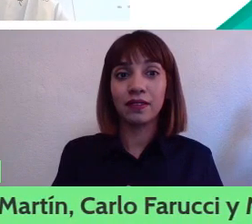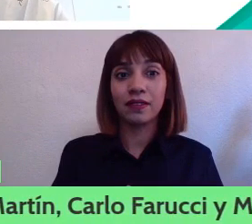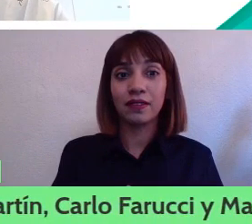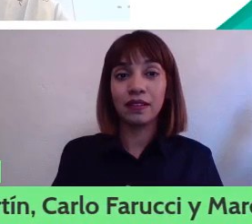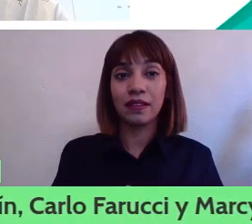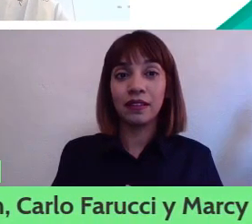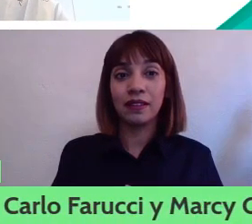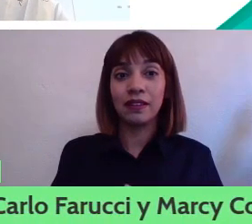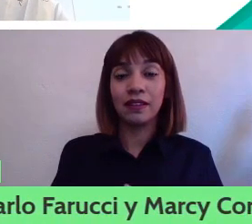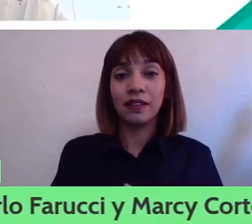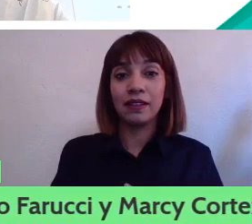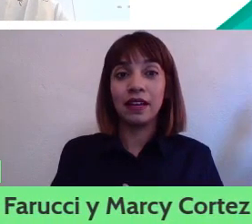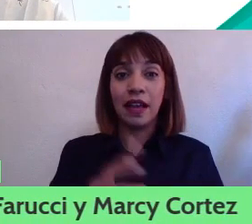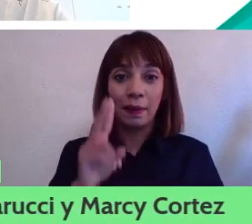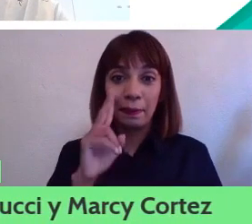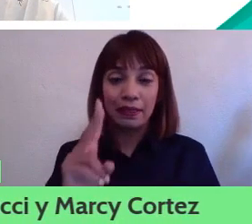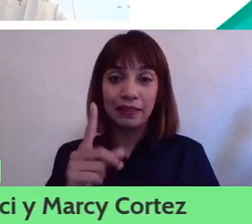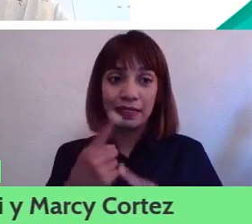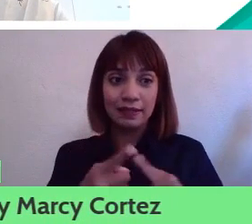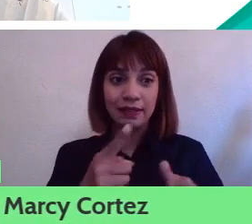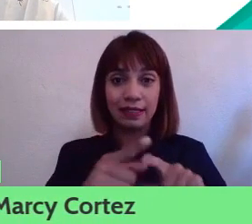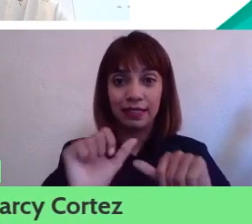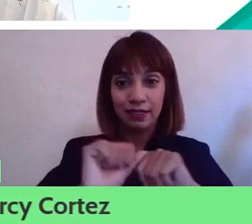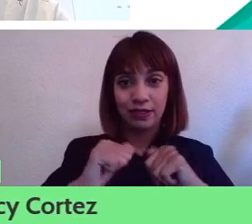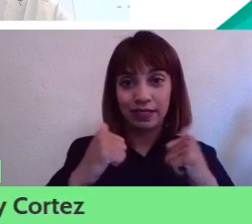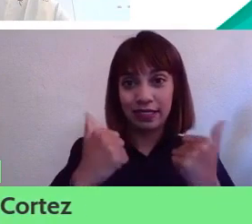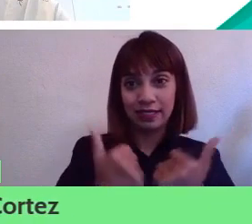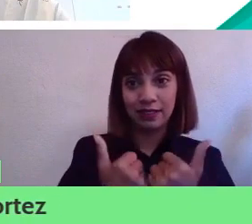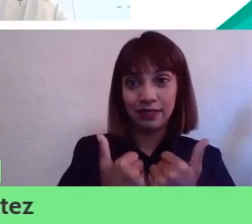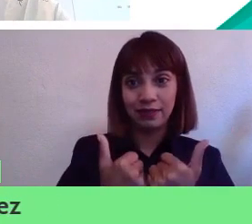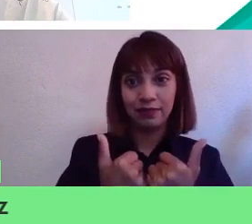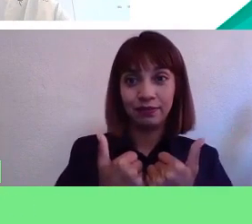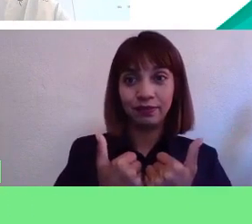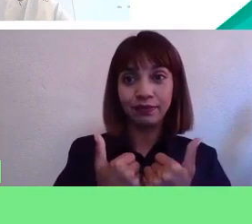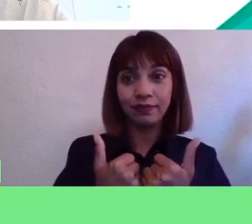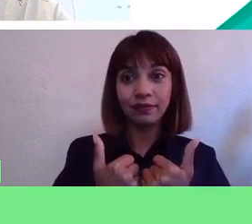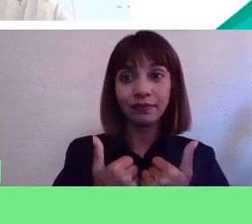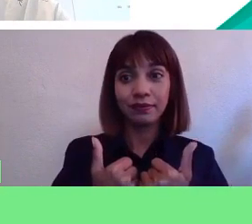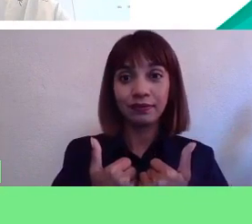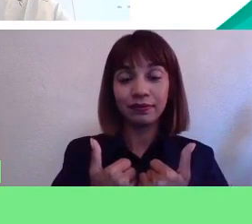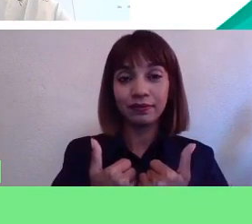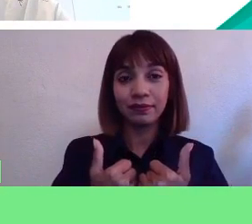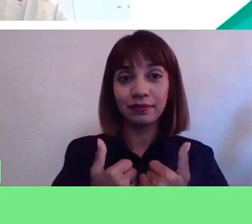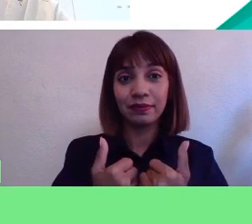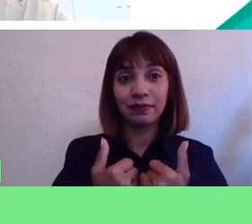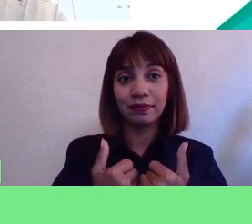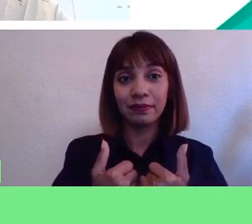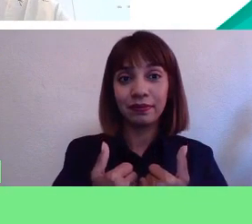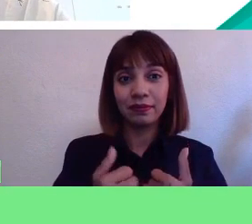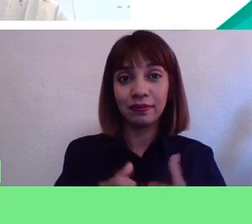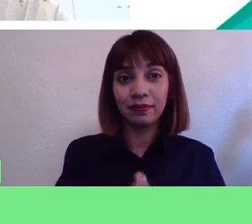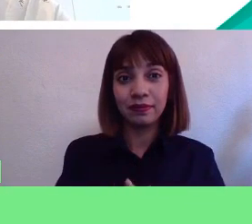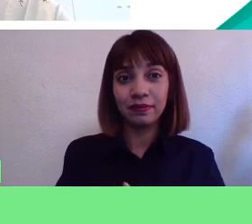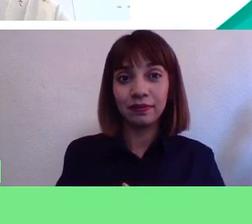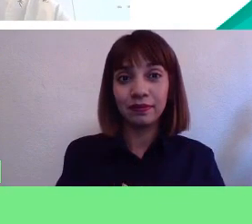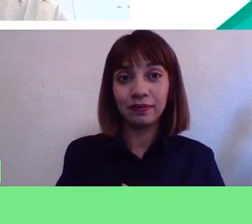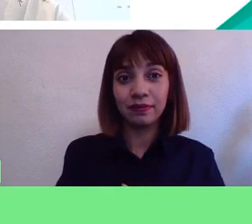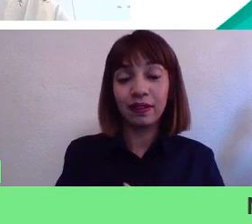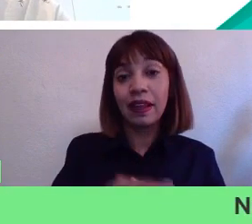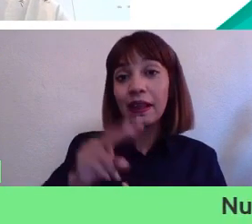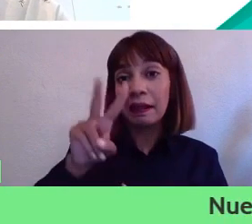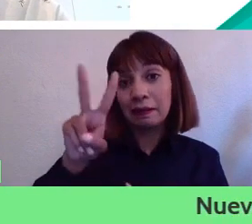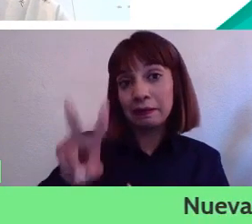otras organizaciones alrededor del mundo, también en Latinoamérica, obviamente, puedan publicar y no tengan que pagar. Cierto es que